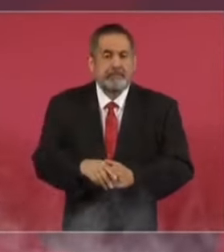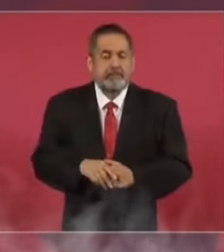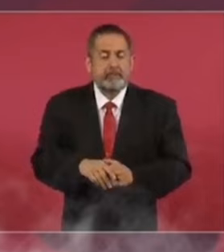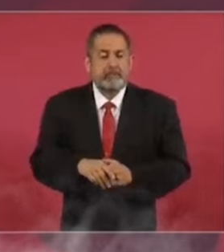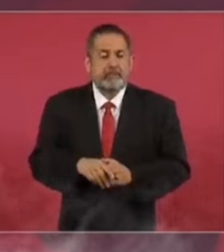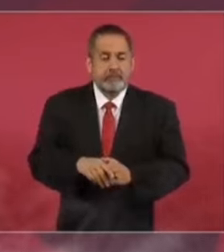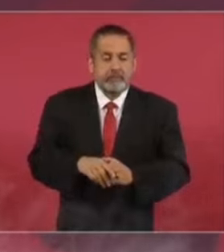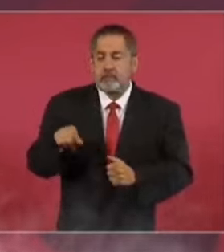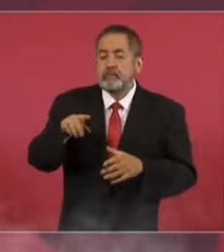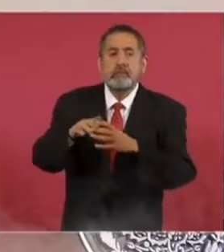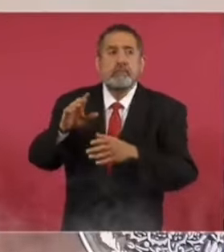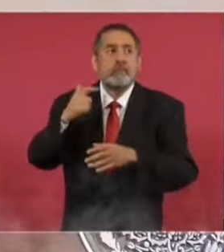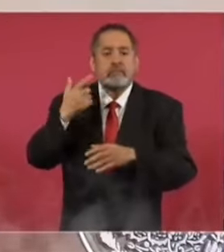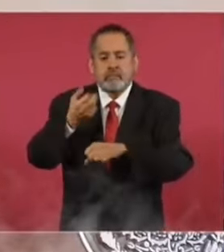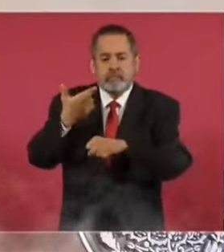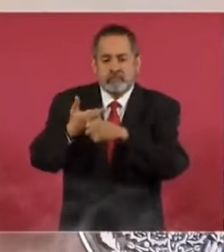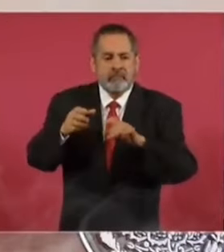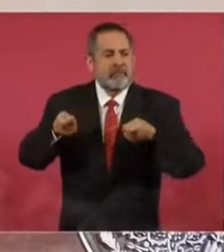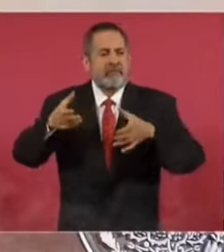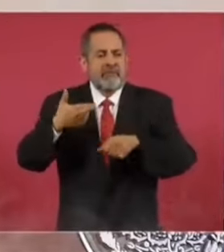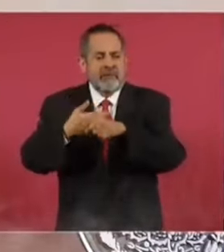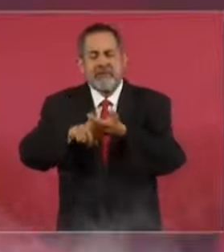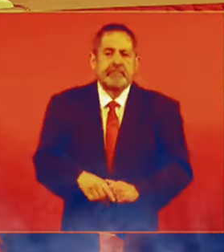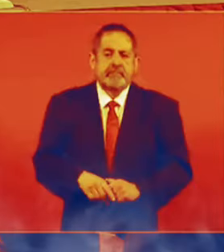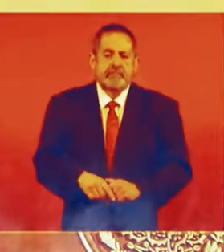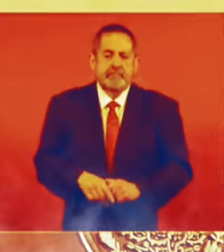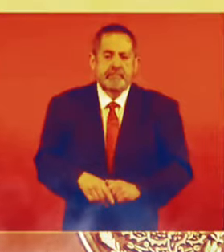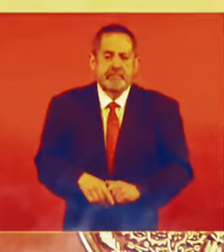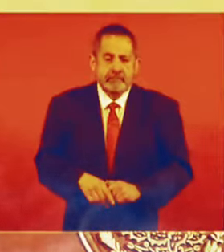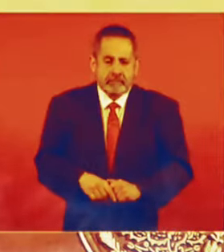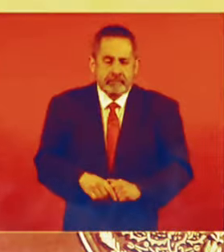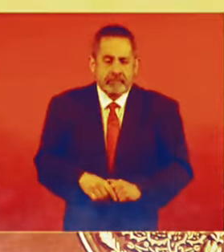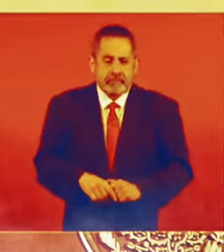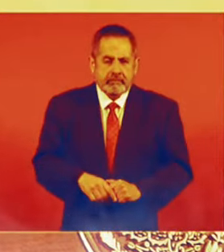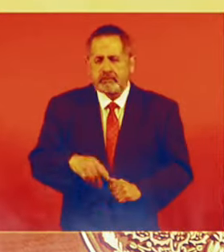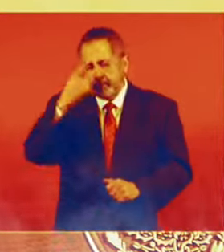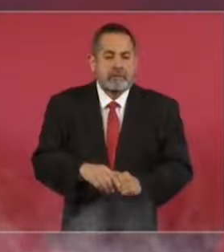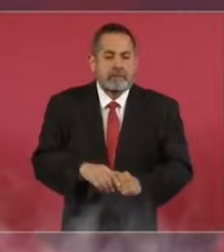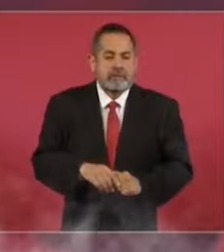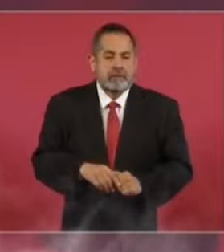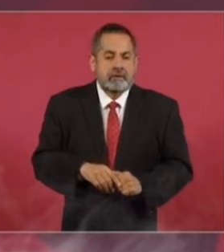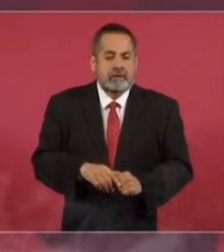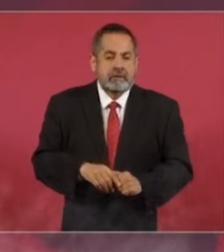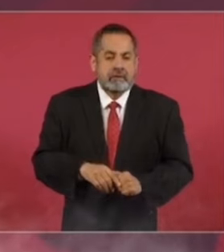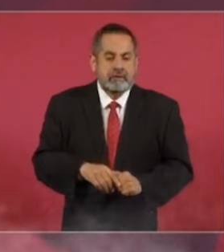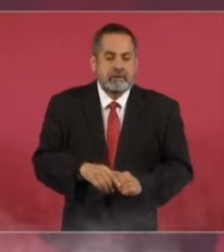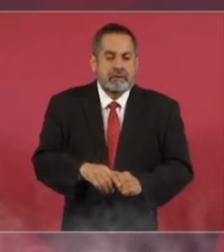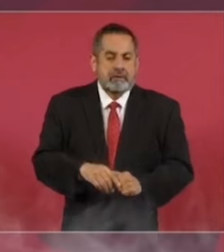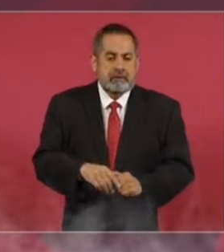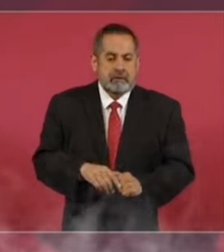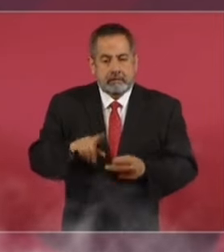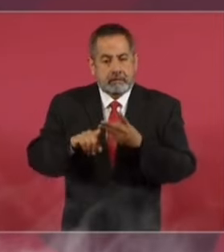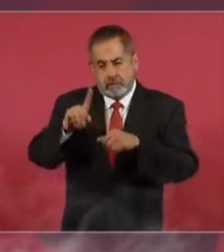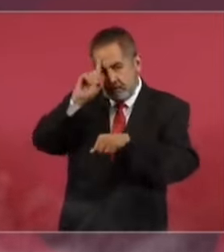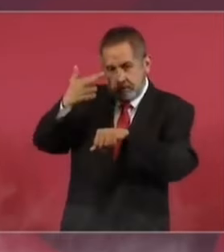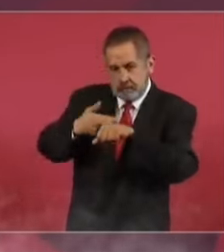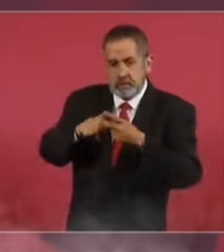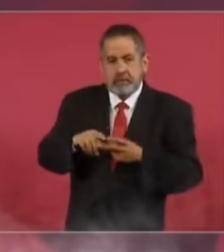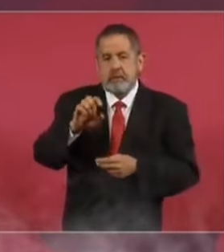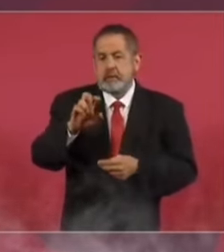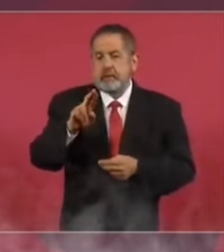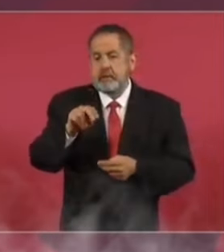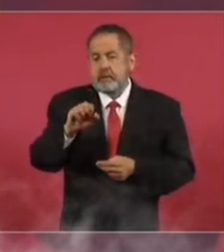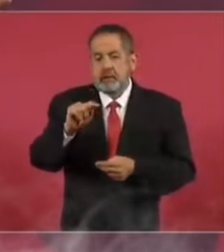fue la secretaria de la Contraloría cuando fui jefe de gobierno. ¿Saben quién iba a ser? La consejera jurídica,